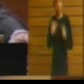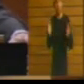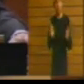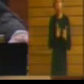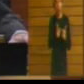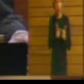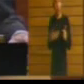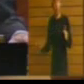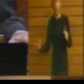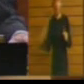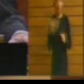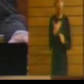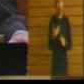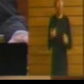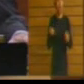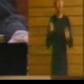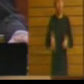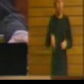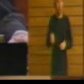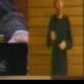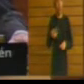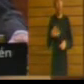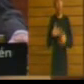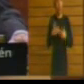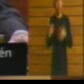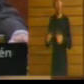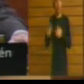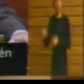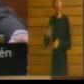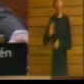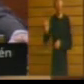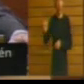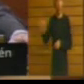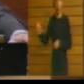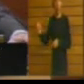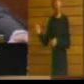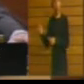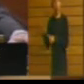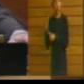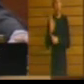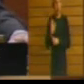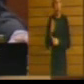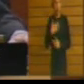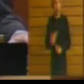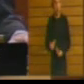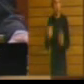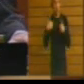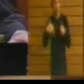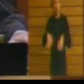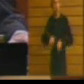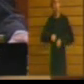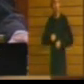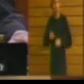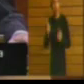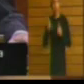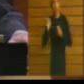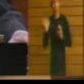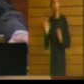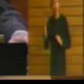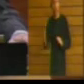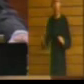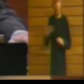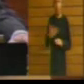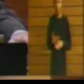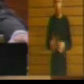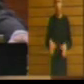asistido también representantes de otros departamentos que no tenían la competencia en materia educativa. Hemos